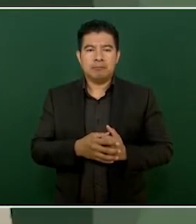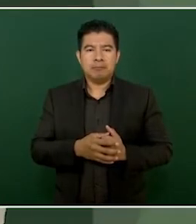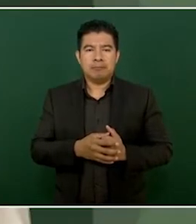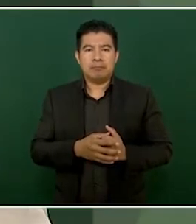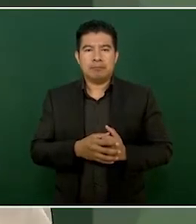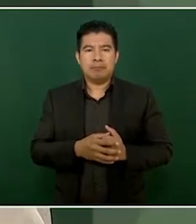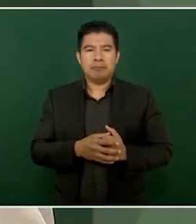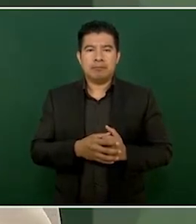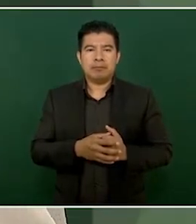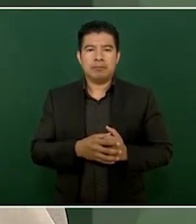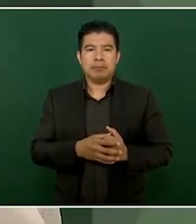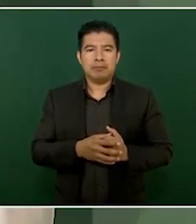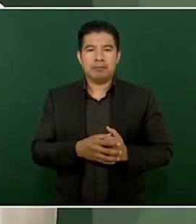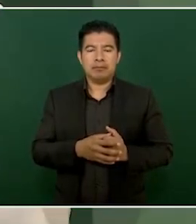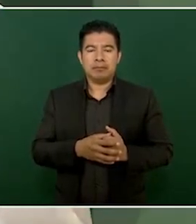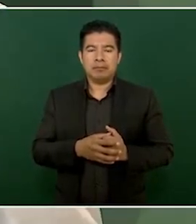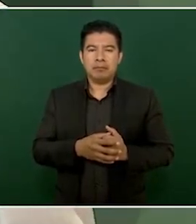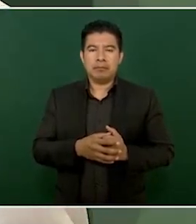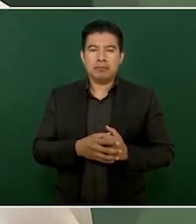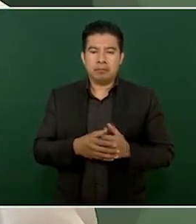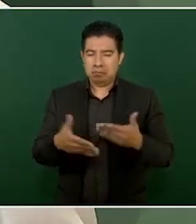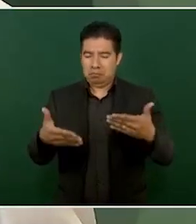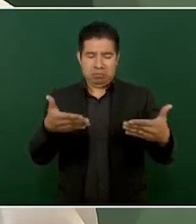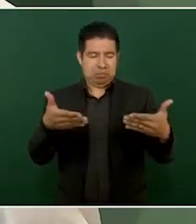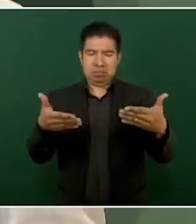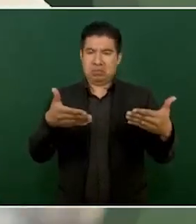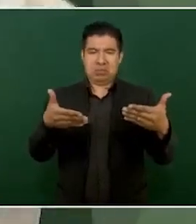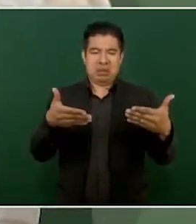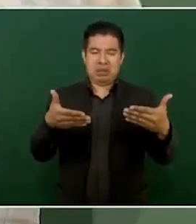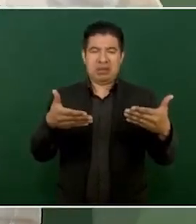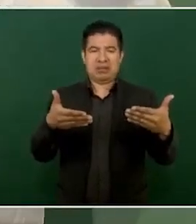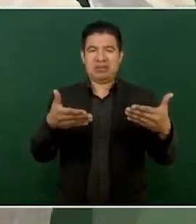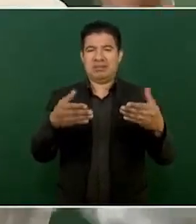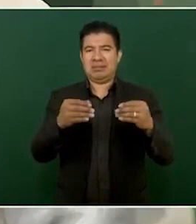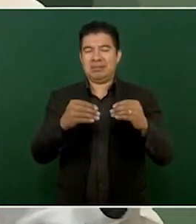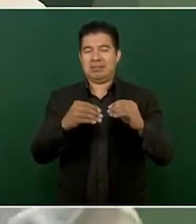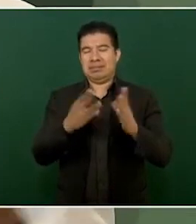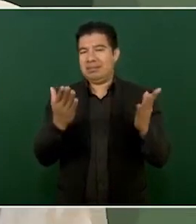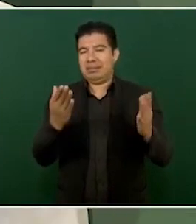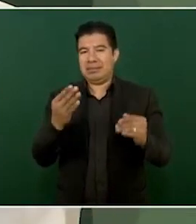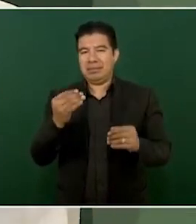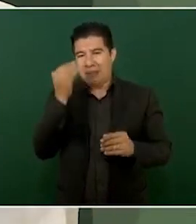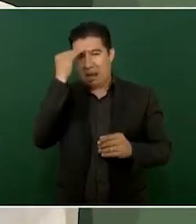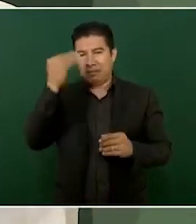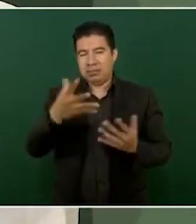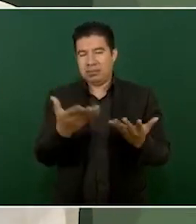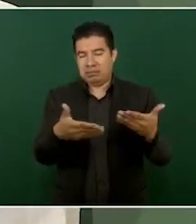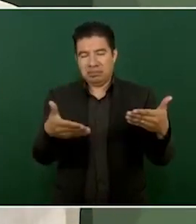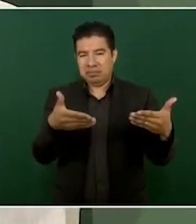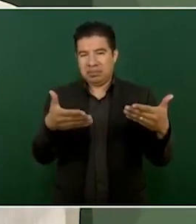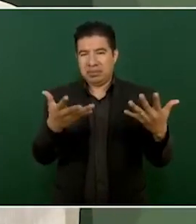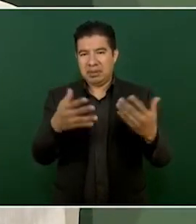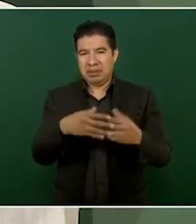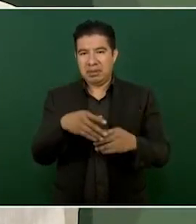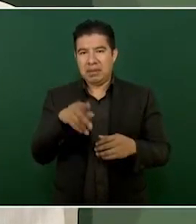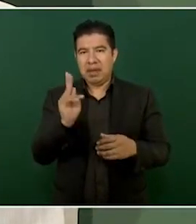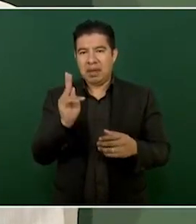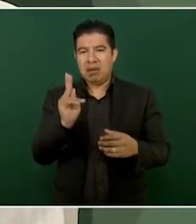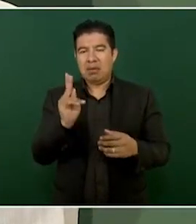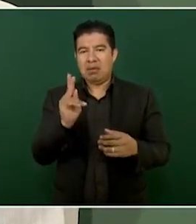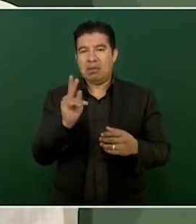Son muy malas las comparaciones, más cuando se trata de vidas humanas. Pero para tener una idea,